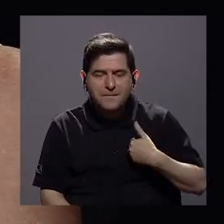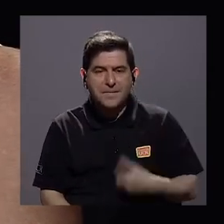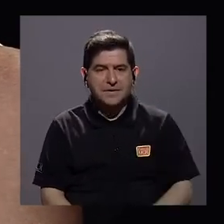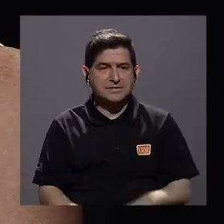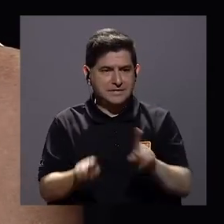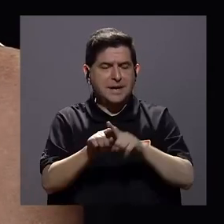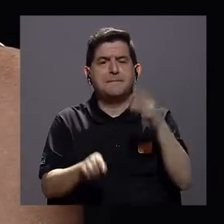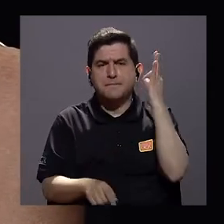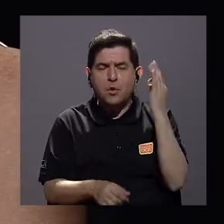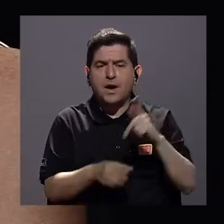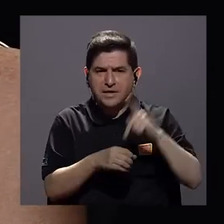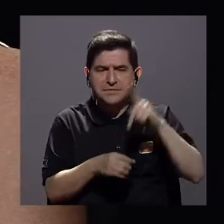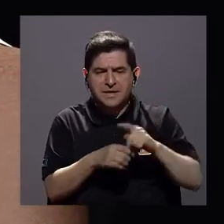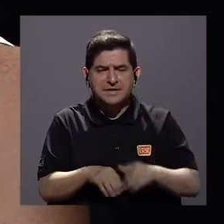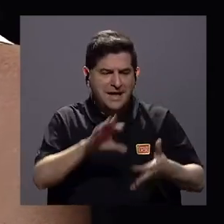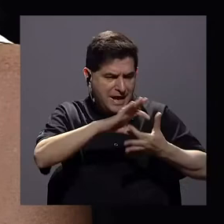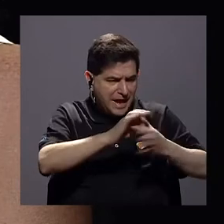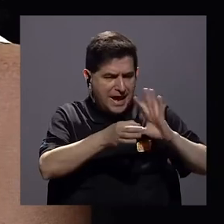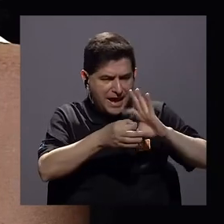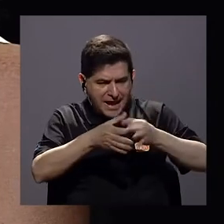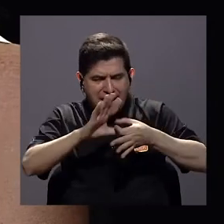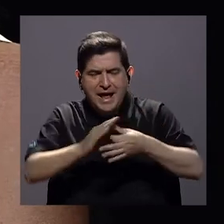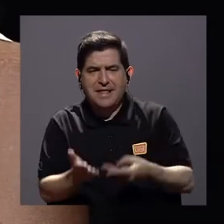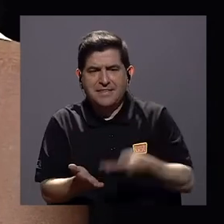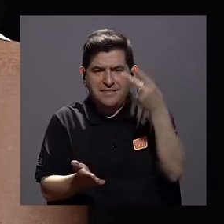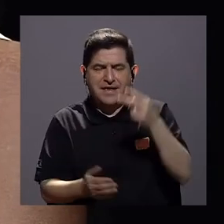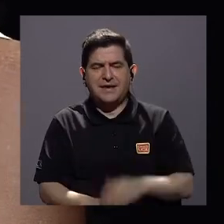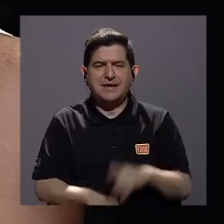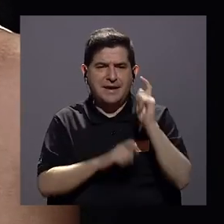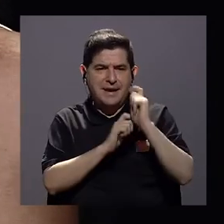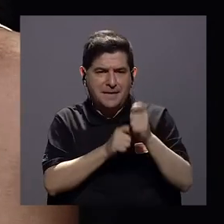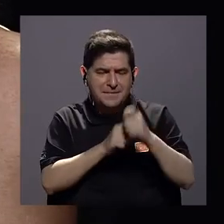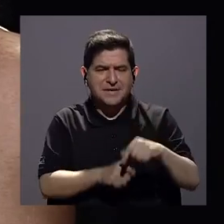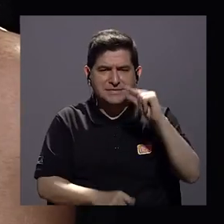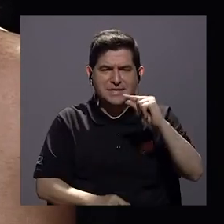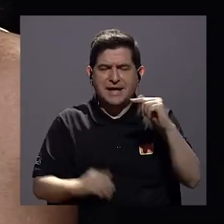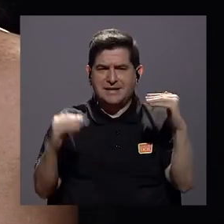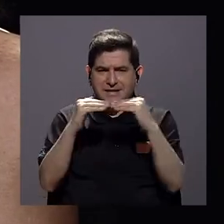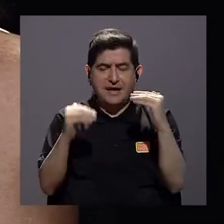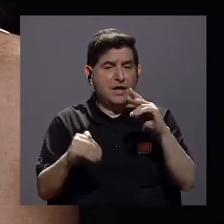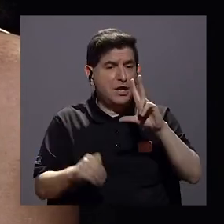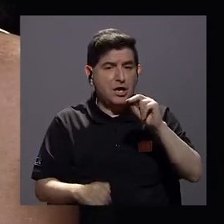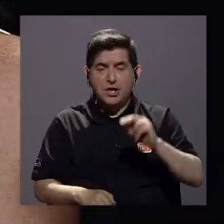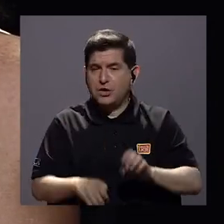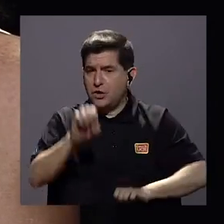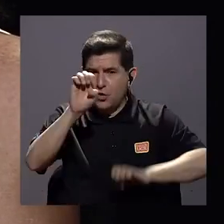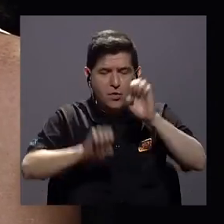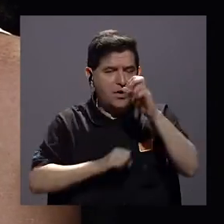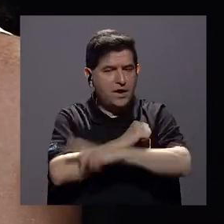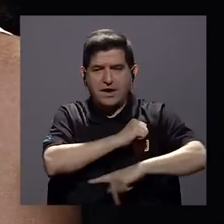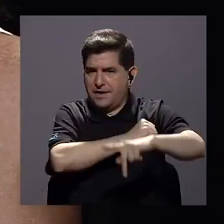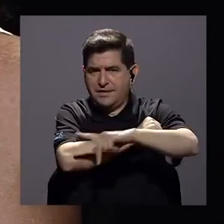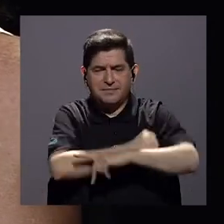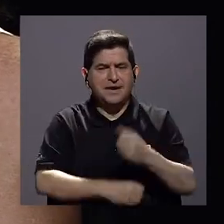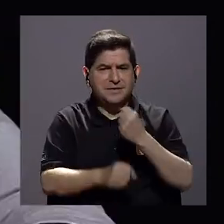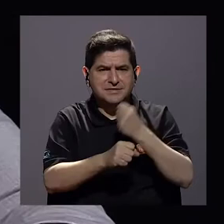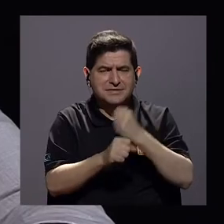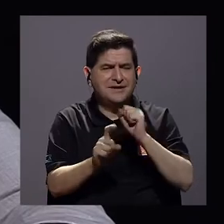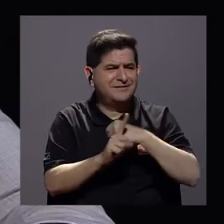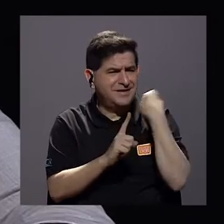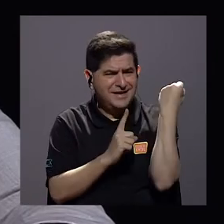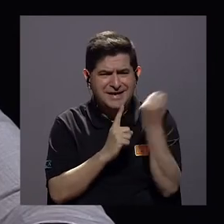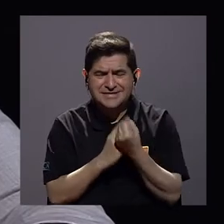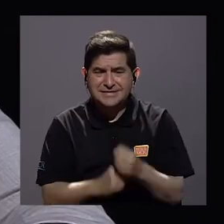en la cadena de valor de las pesquerías de pequeña escala y que no estamos valorando en el país todavía, que trabajan en